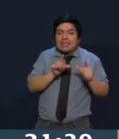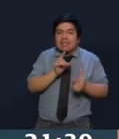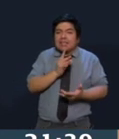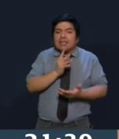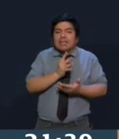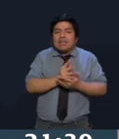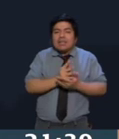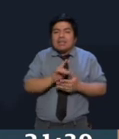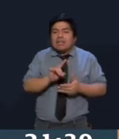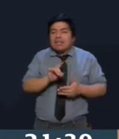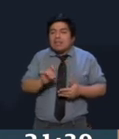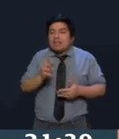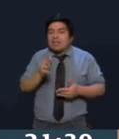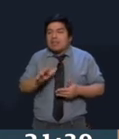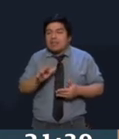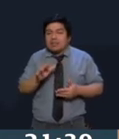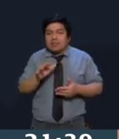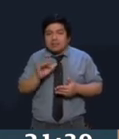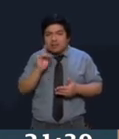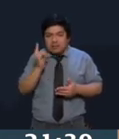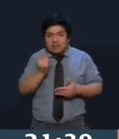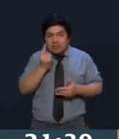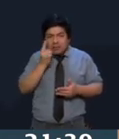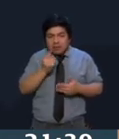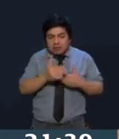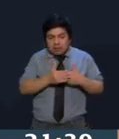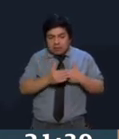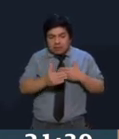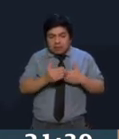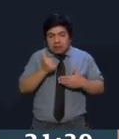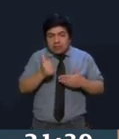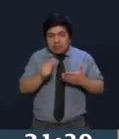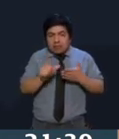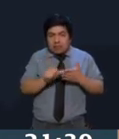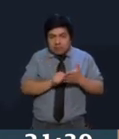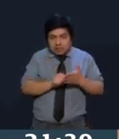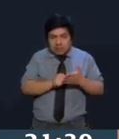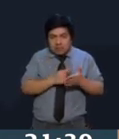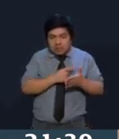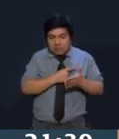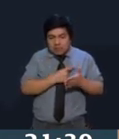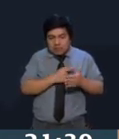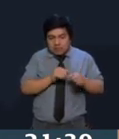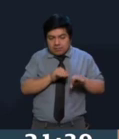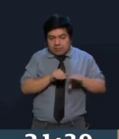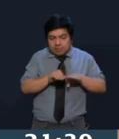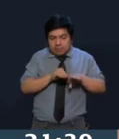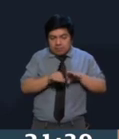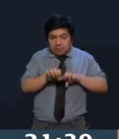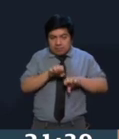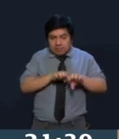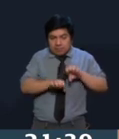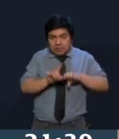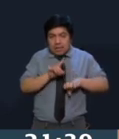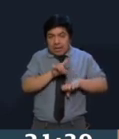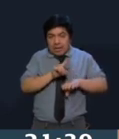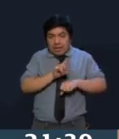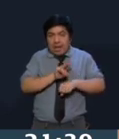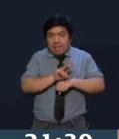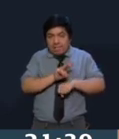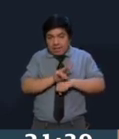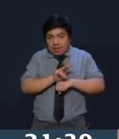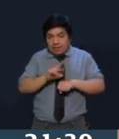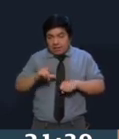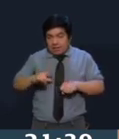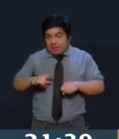recibir $110 mensuales durante 6 meses y además tener un trabajo con empresas en Venezuela con las que el gobierno